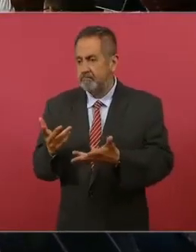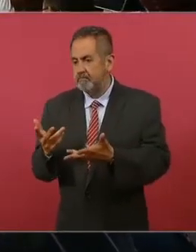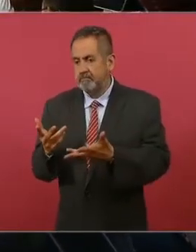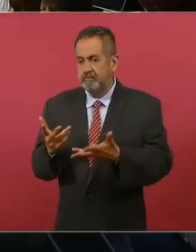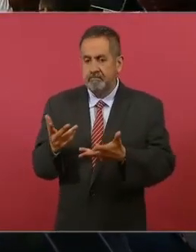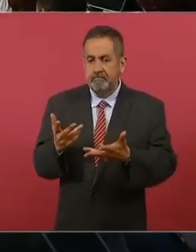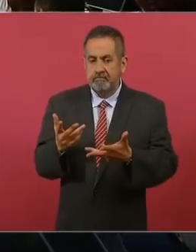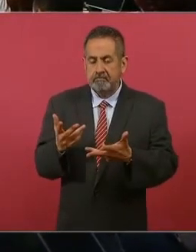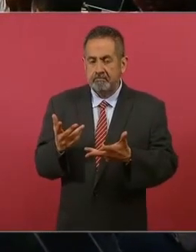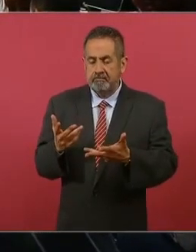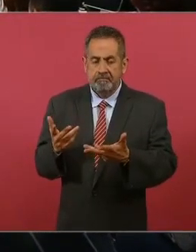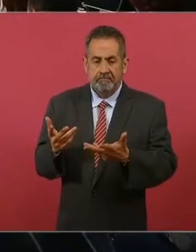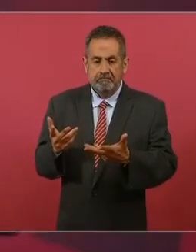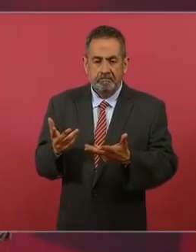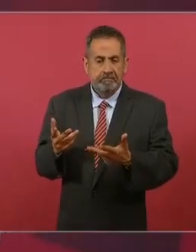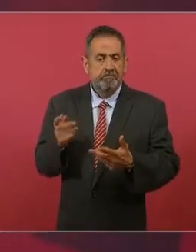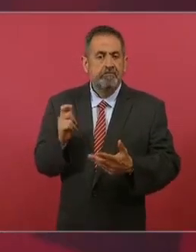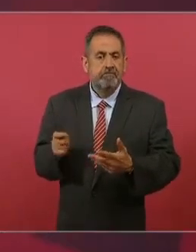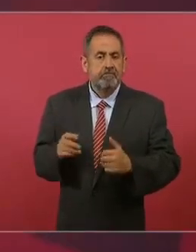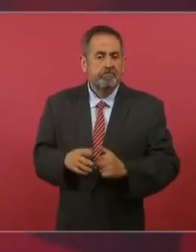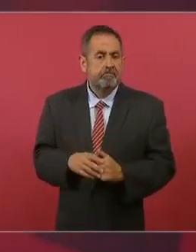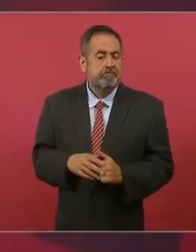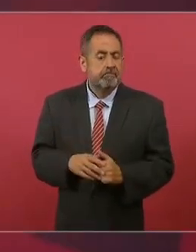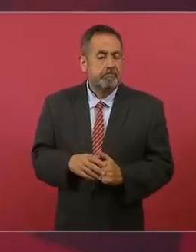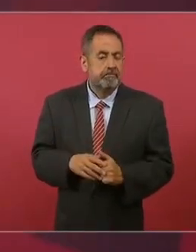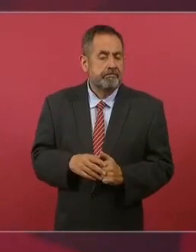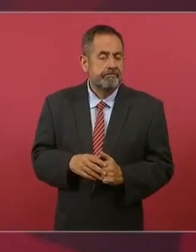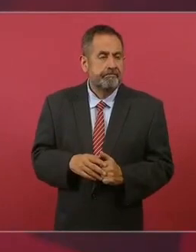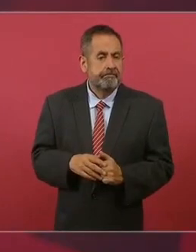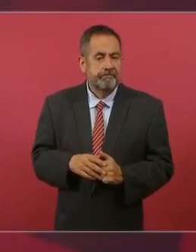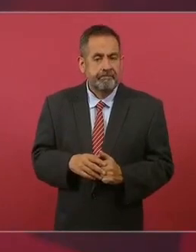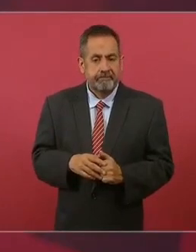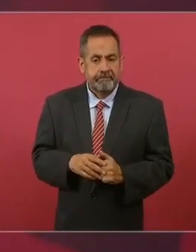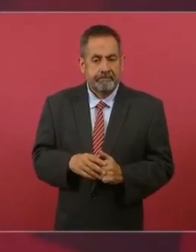buscarse la vida como se